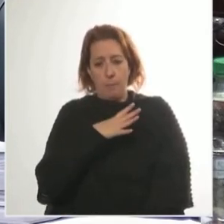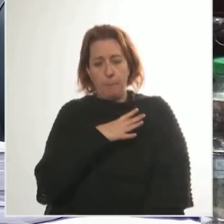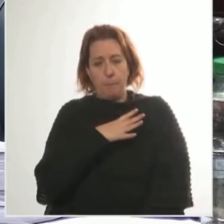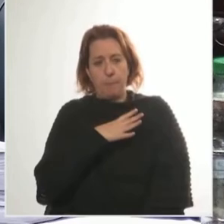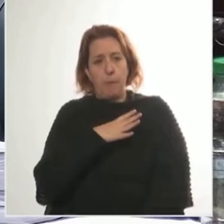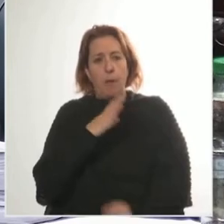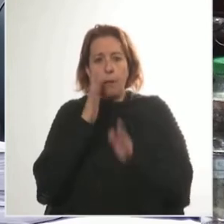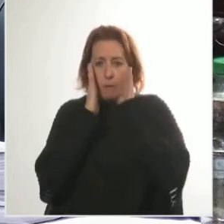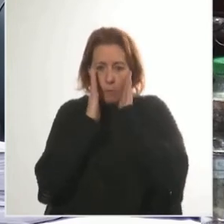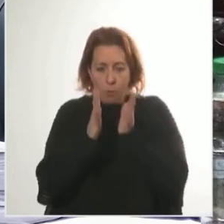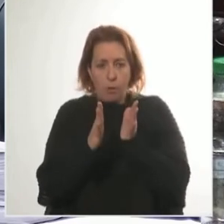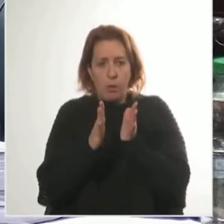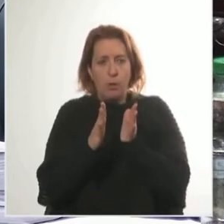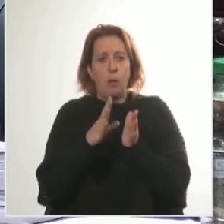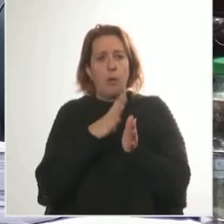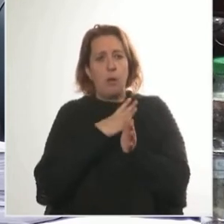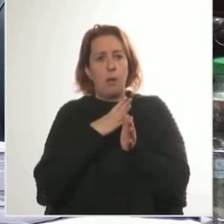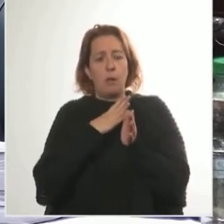enfoque